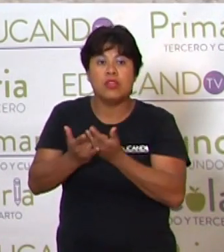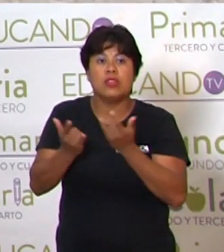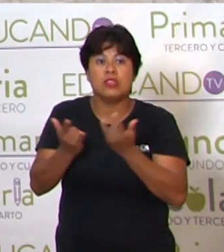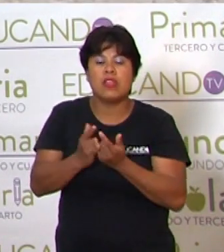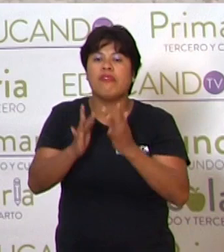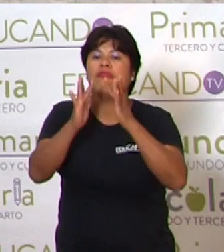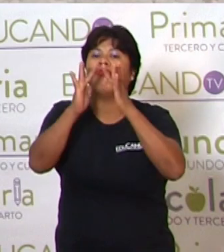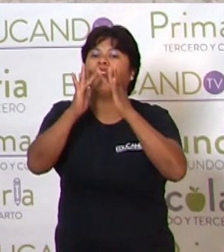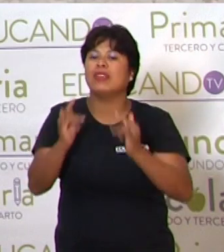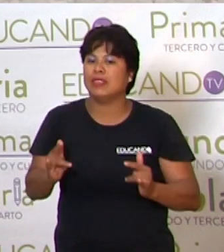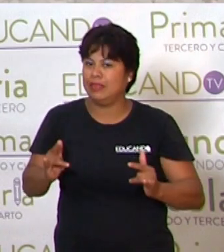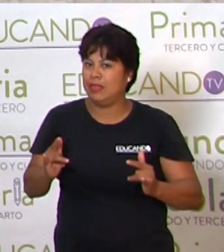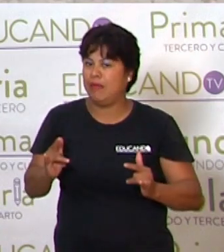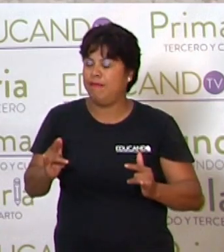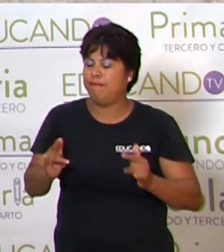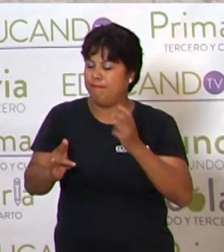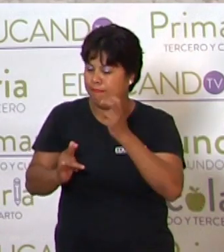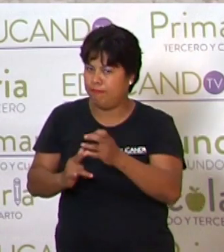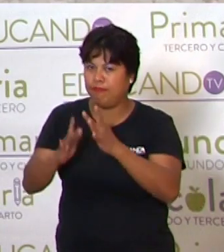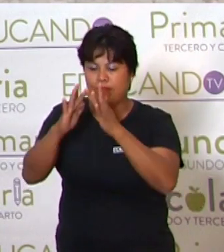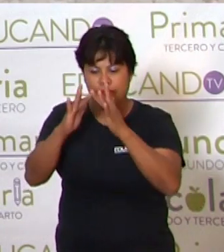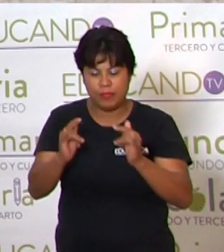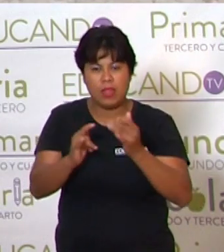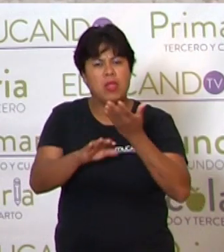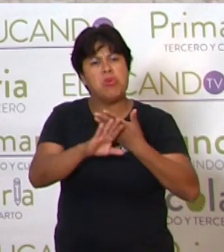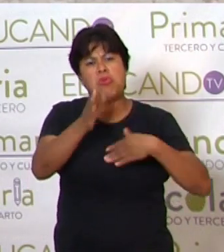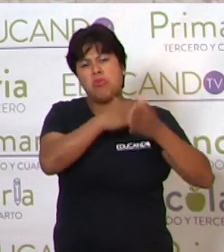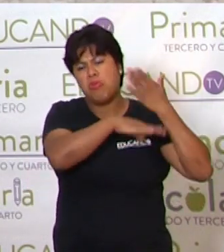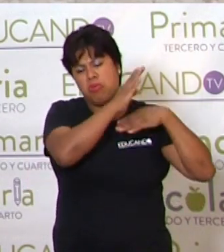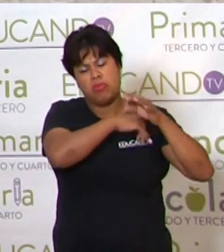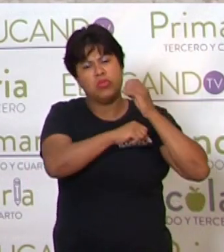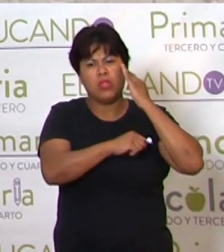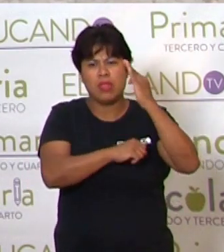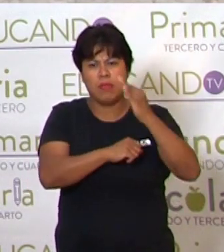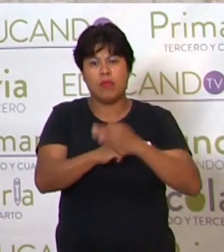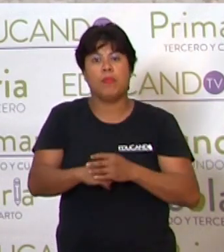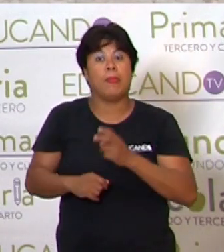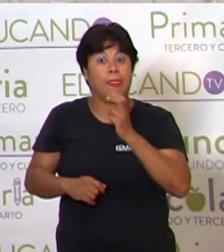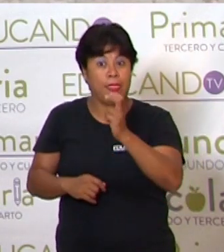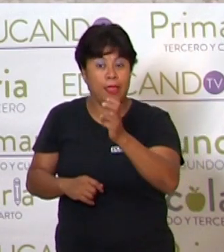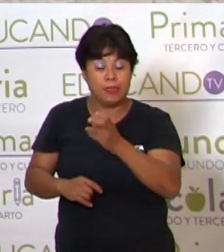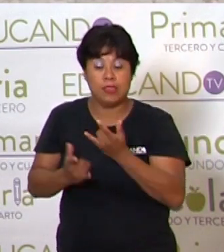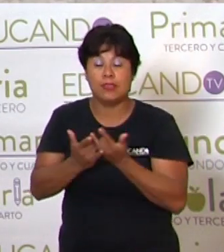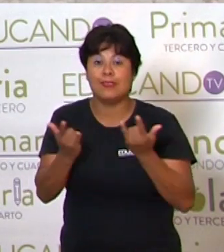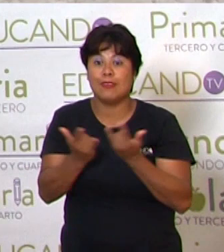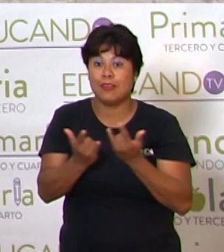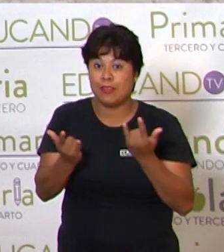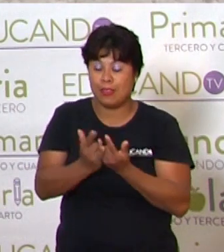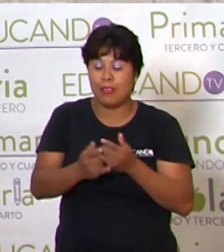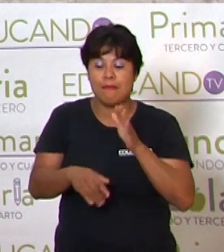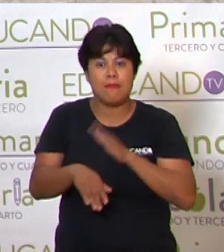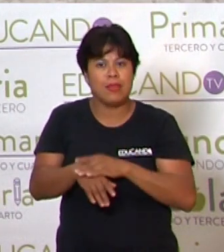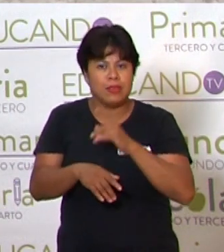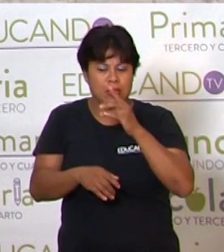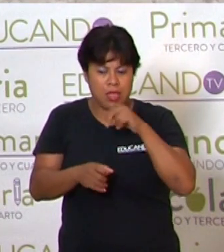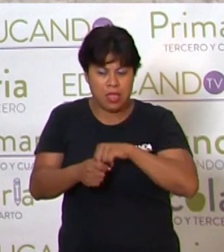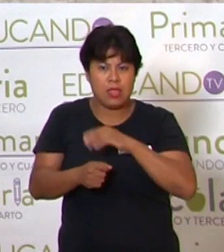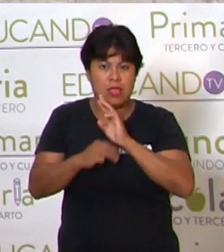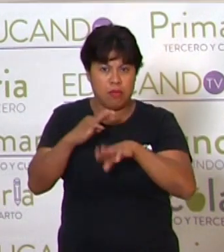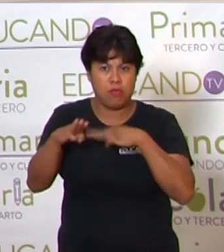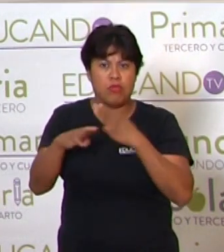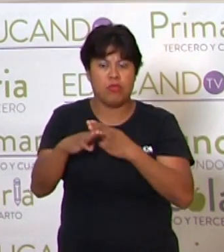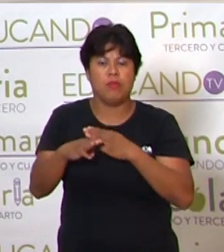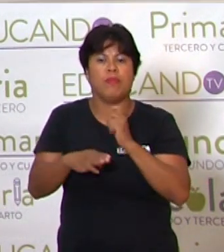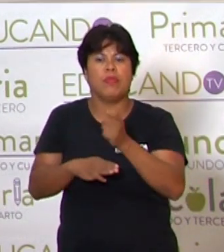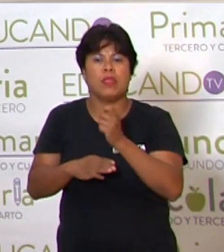una historieta francesa de hace mucho tiempo. De hecho, las historietas más populares en el